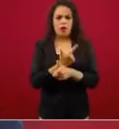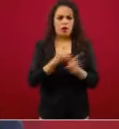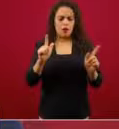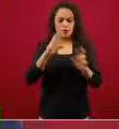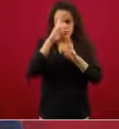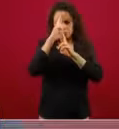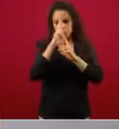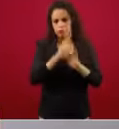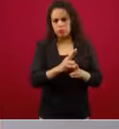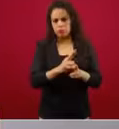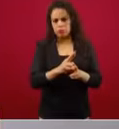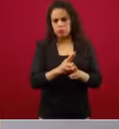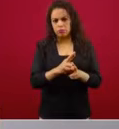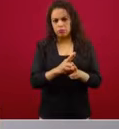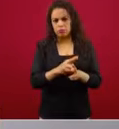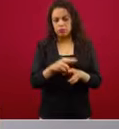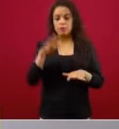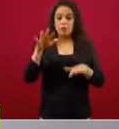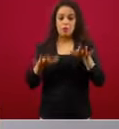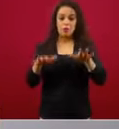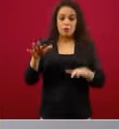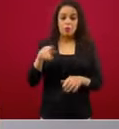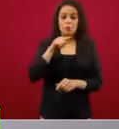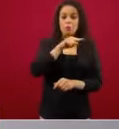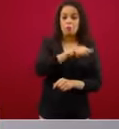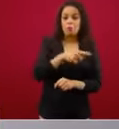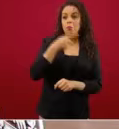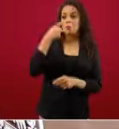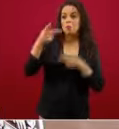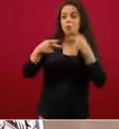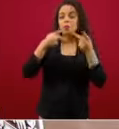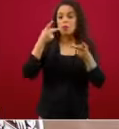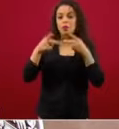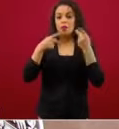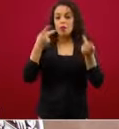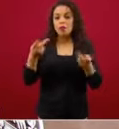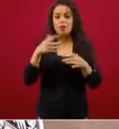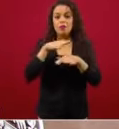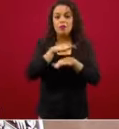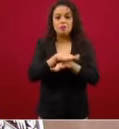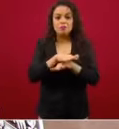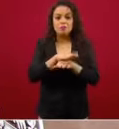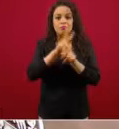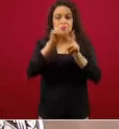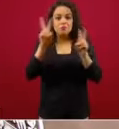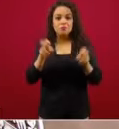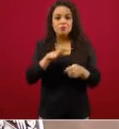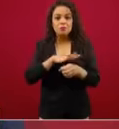los comentaristas, pues el único tema que tienen es el de nosotros, o sea,